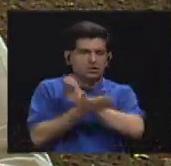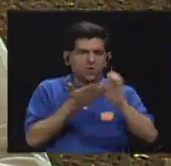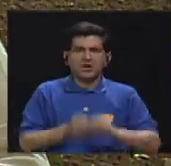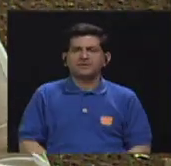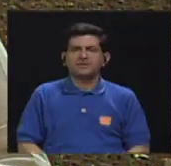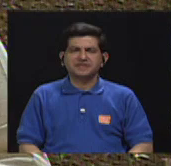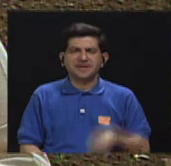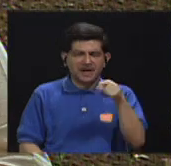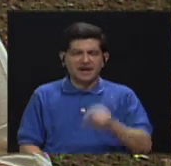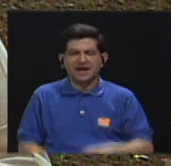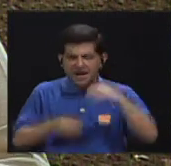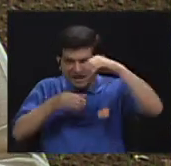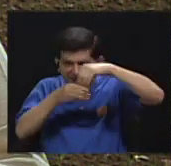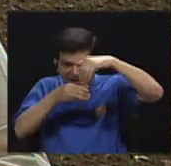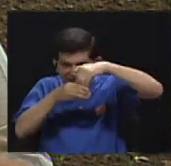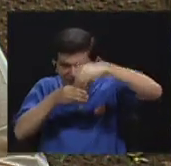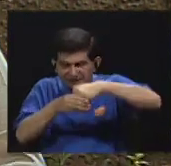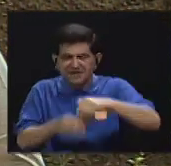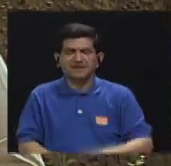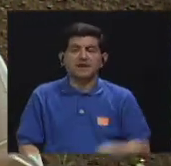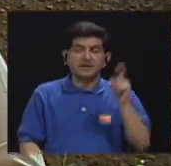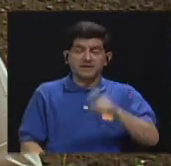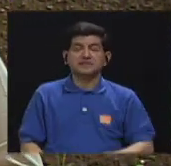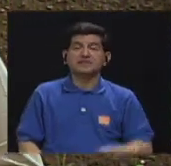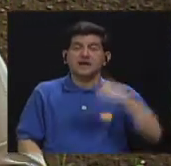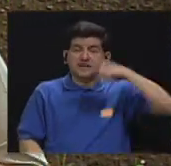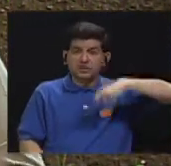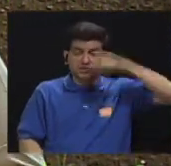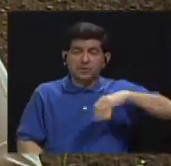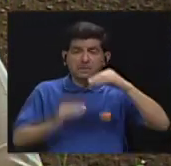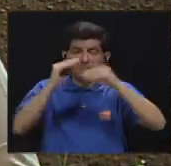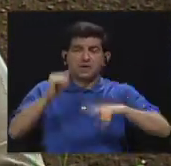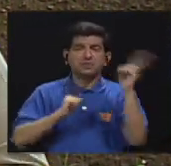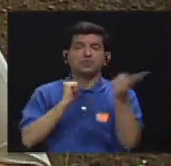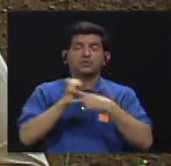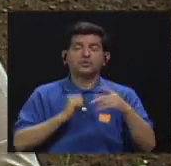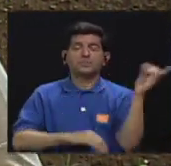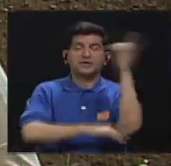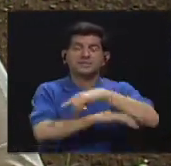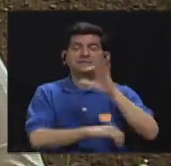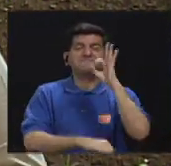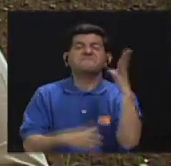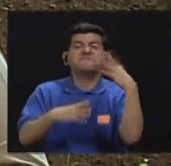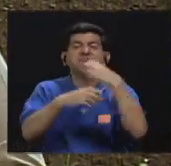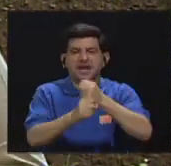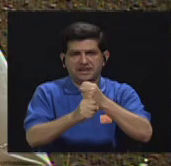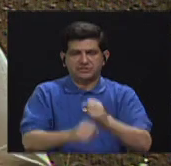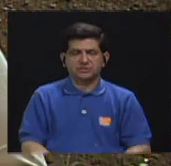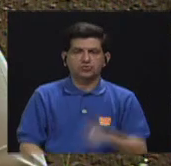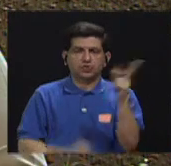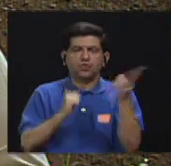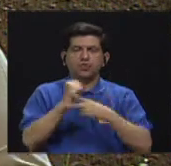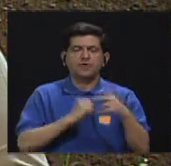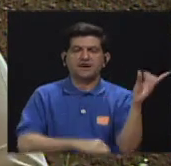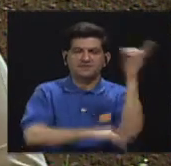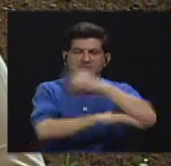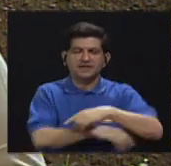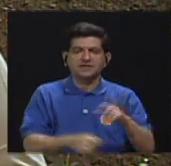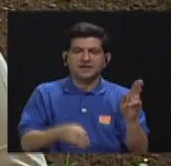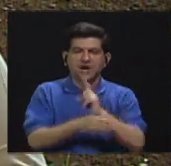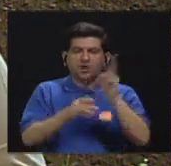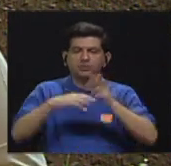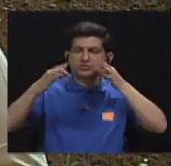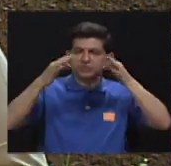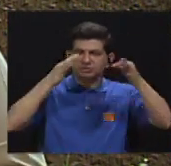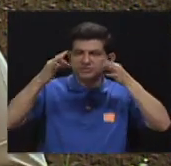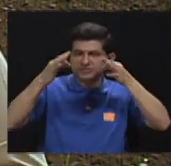caries. Entonces, lo que se recomienda es el cepillado mínimo 2 veces al día, pero bien hecho. Y una vez al día, el uso del hilo